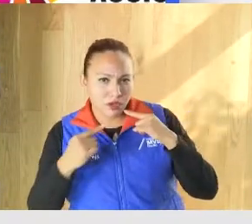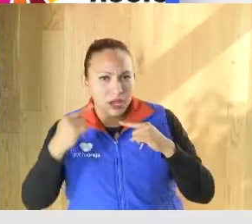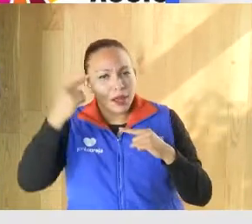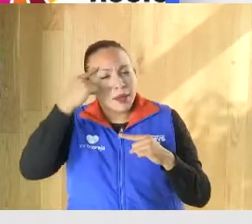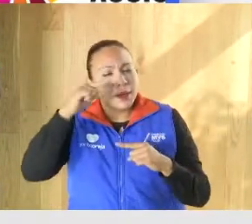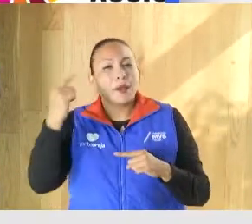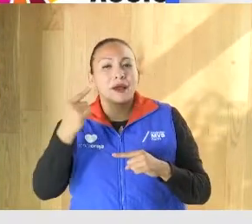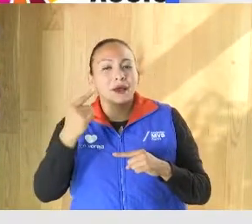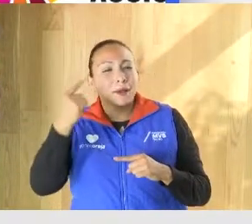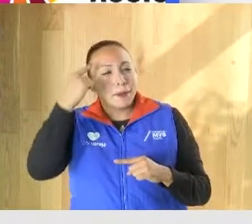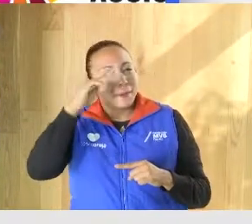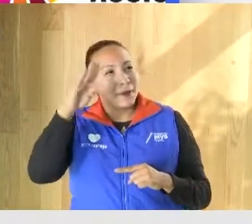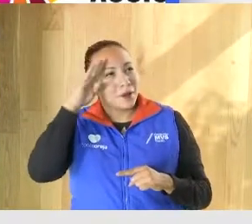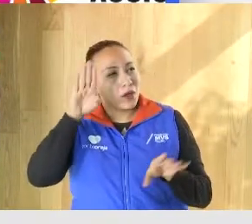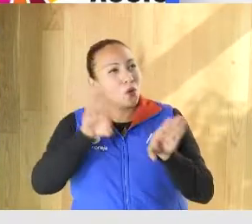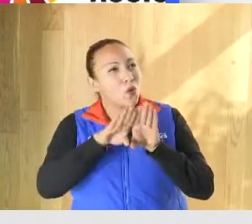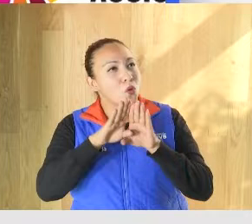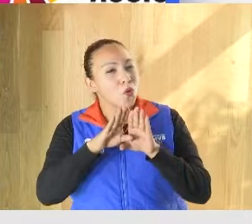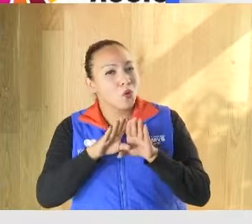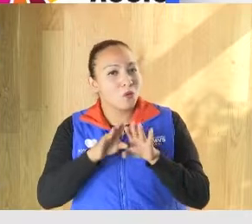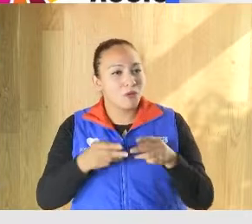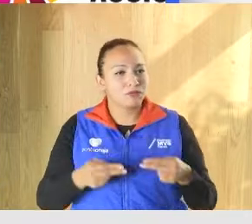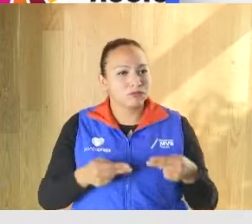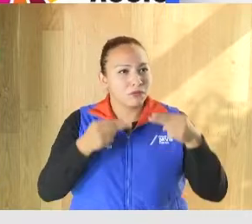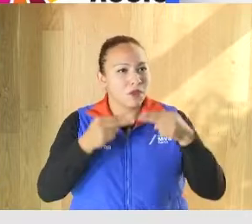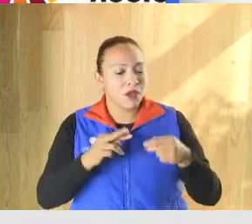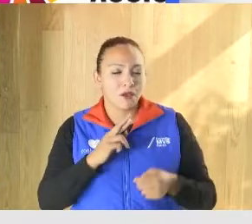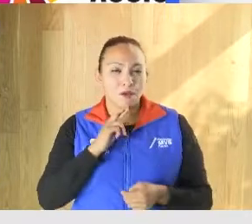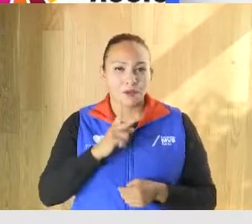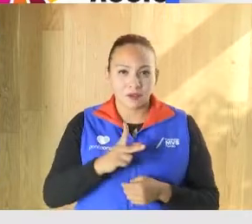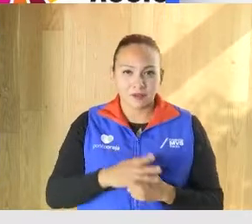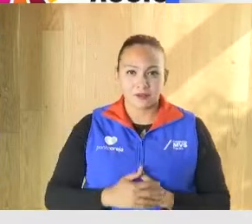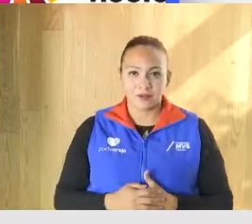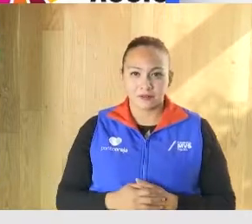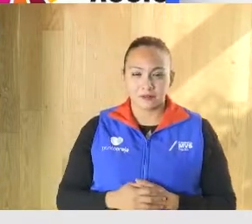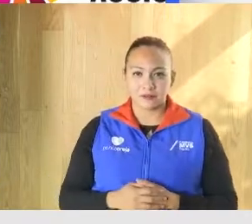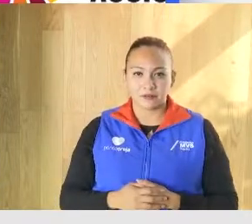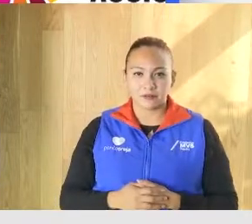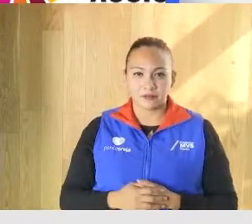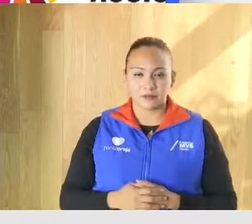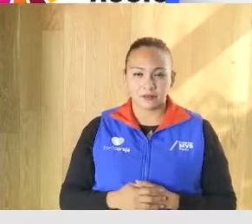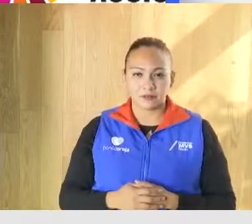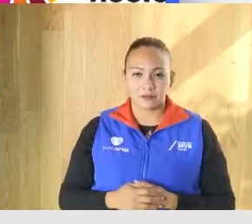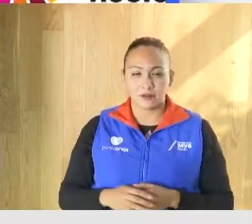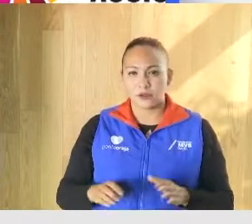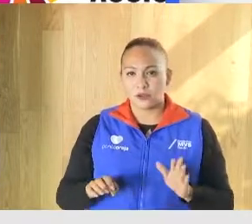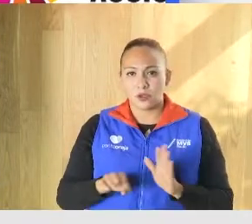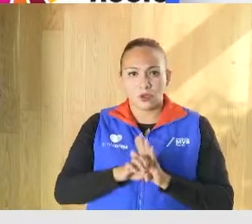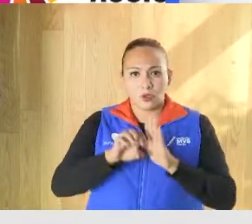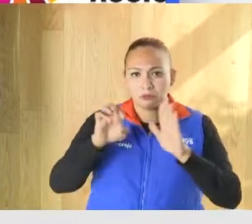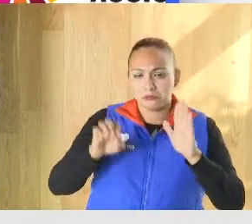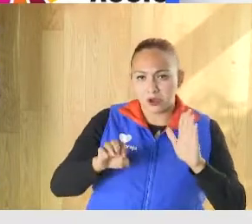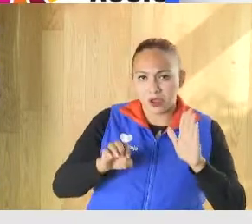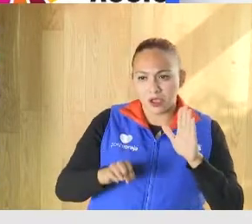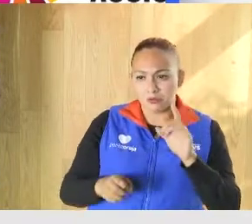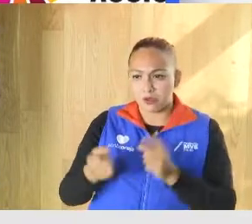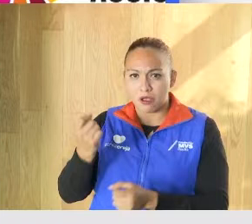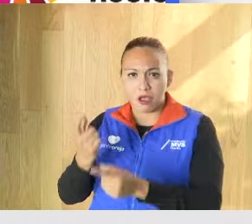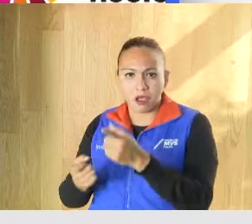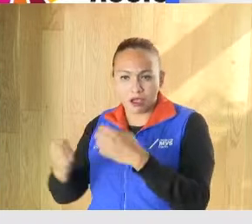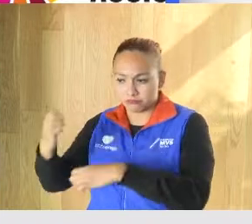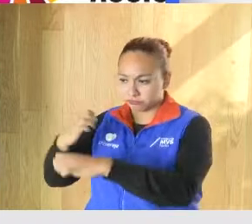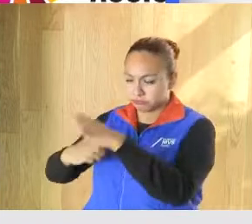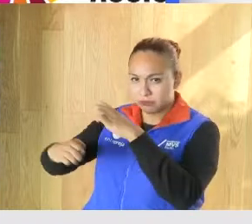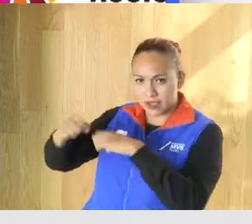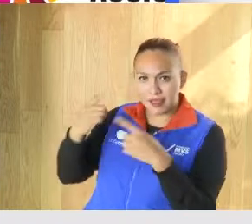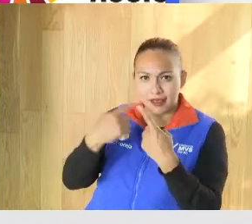mejor tipo de capitalismo. Fijaros que son sospechosos poco habituales, ¿no?, como el World Economic Forum, también el Financial Times o The